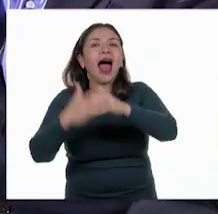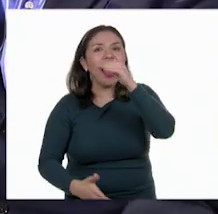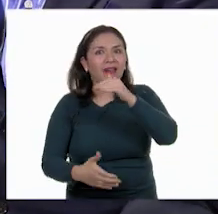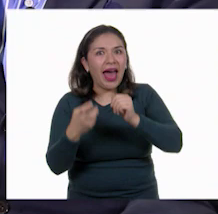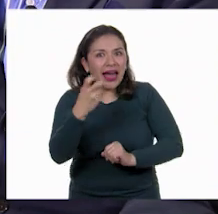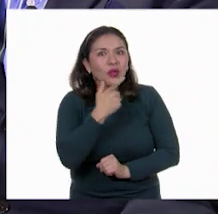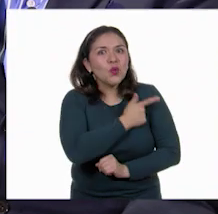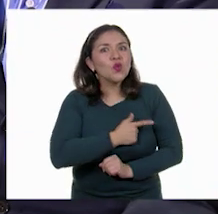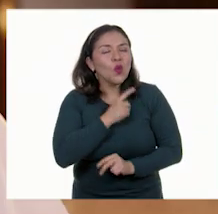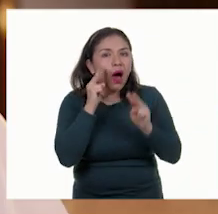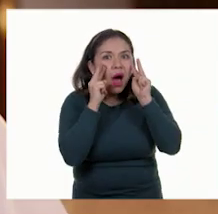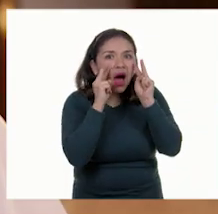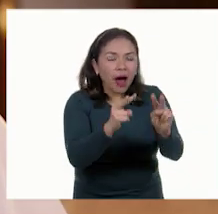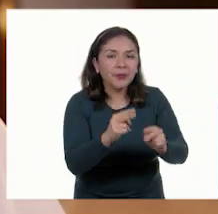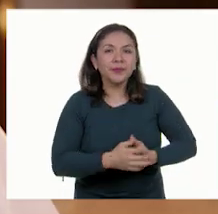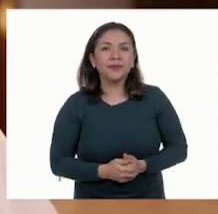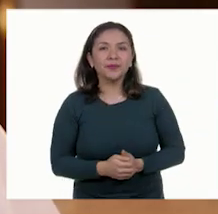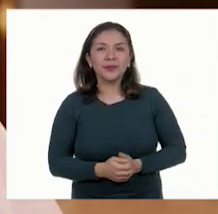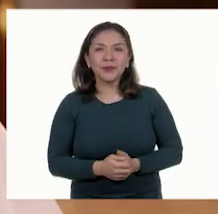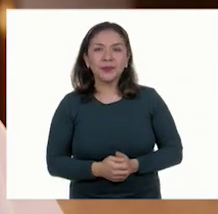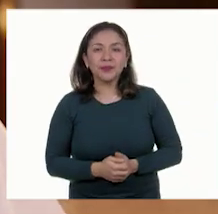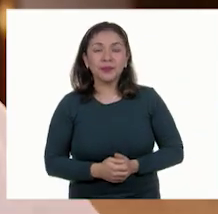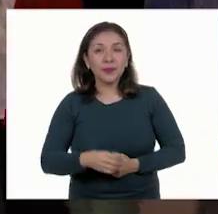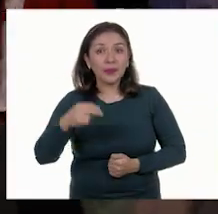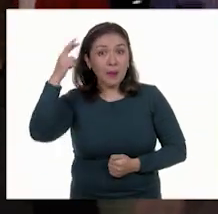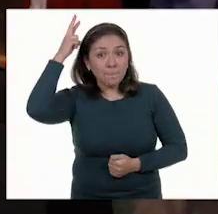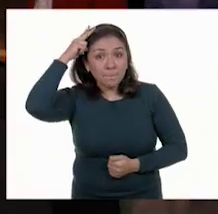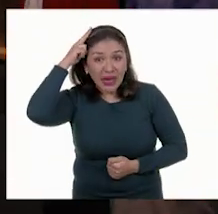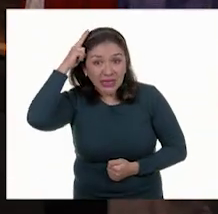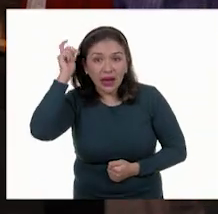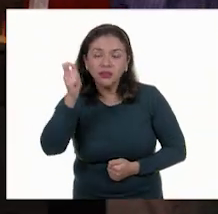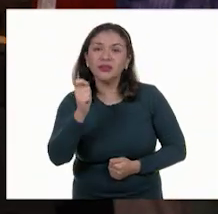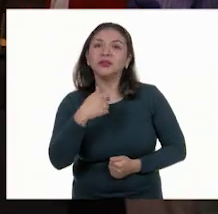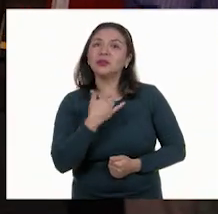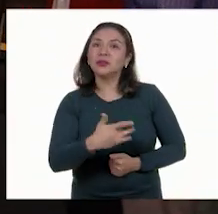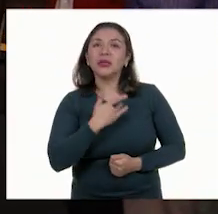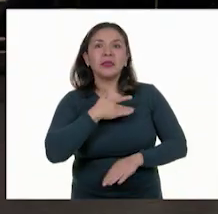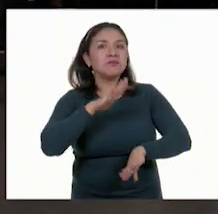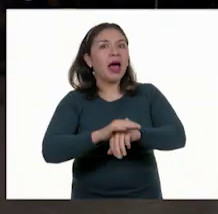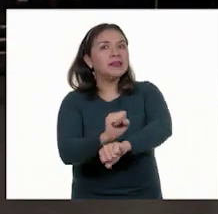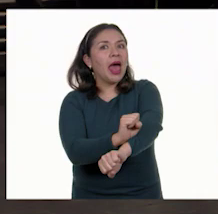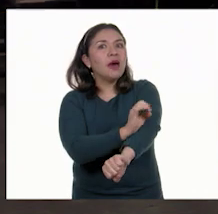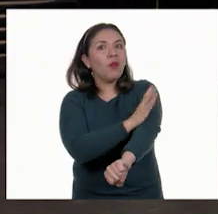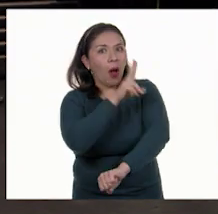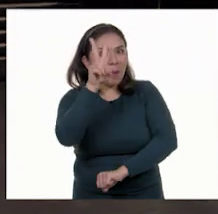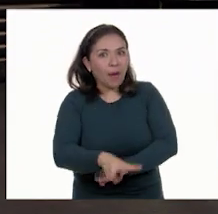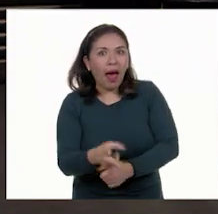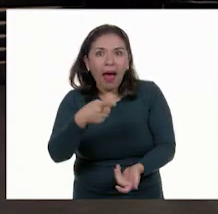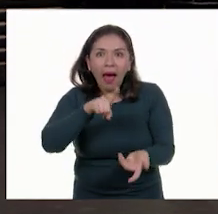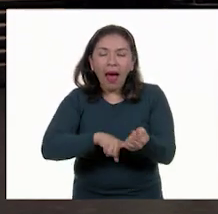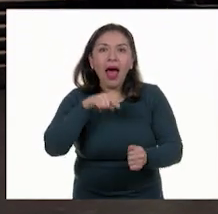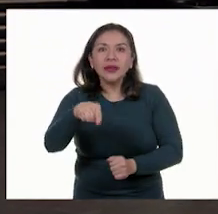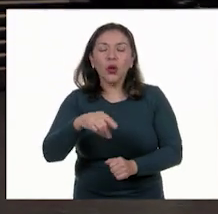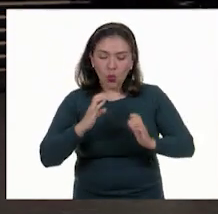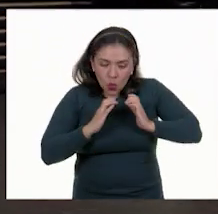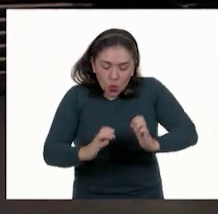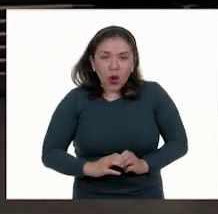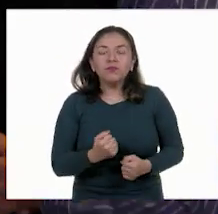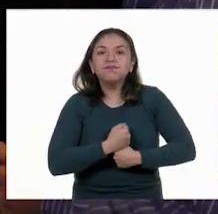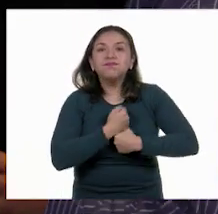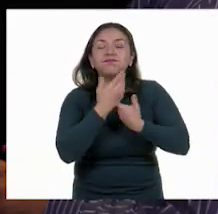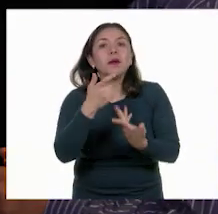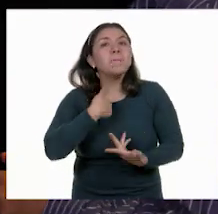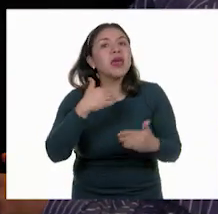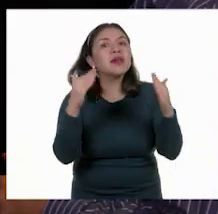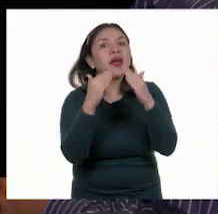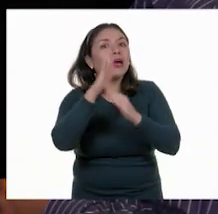No podemos soltarlo antes. Bellas Artes lo siento como si fuera mío. Así nada más lo veo, me emociono, se me enchina el cuerpo y ha sido mi casa